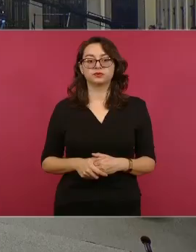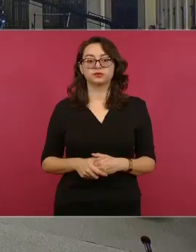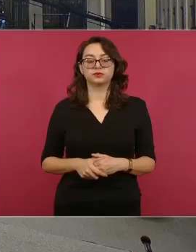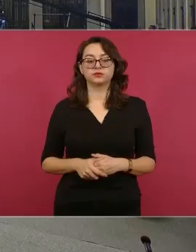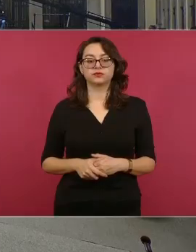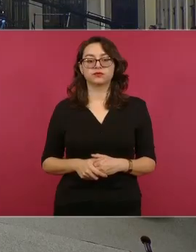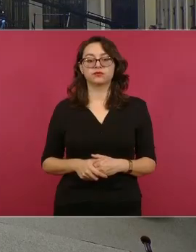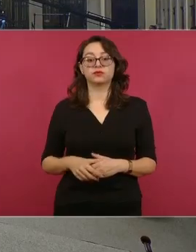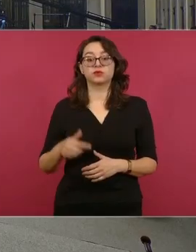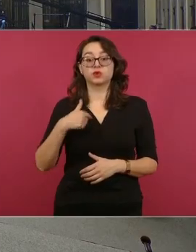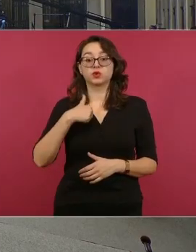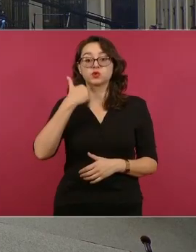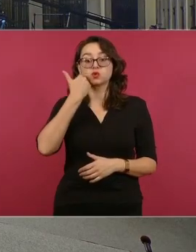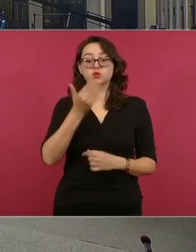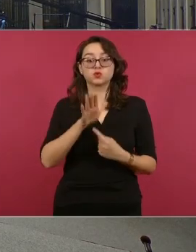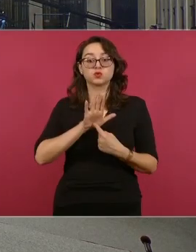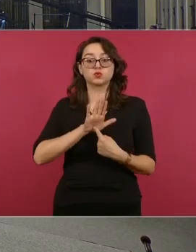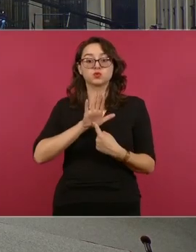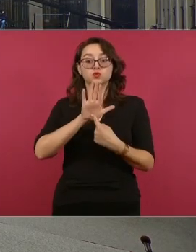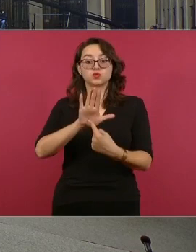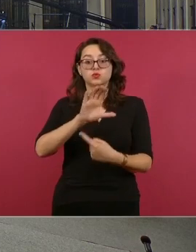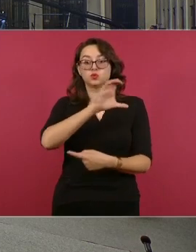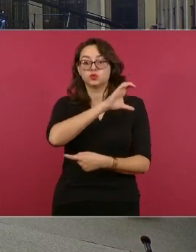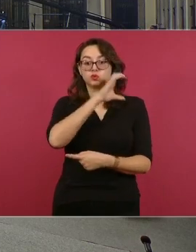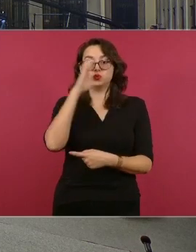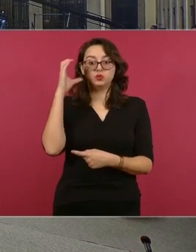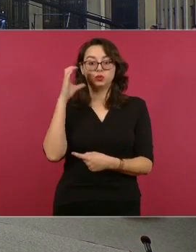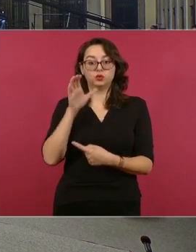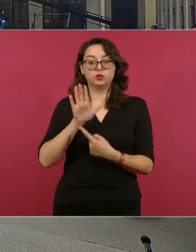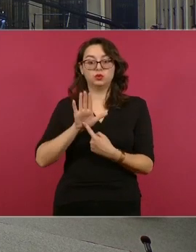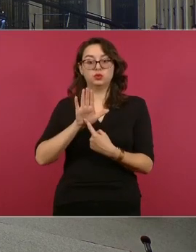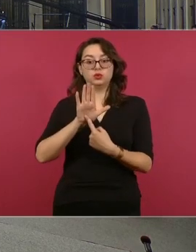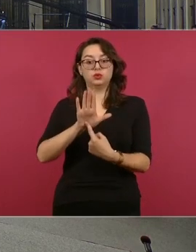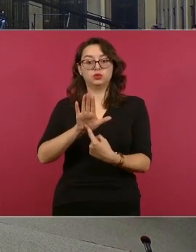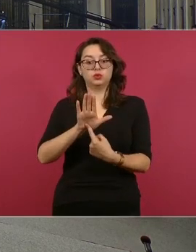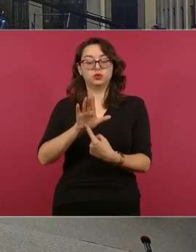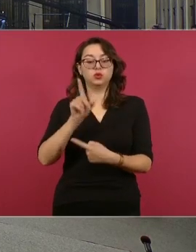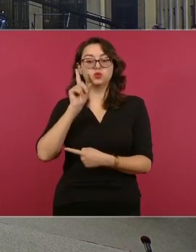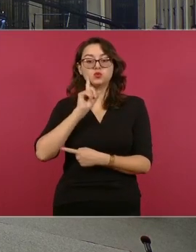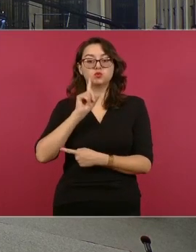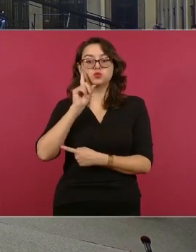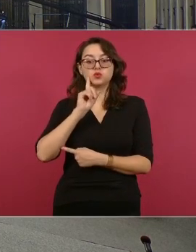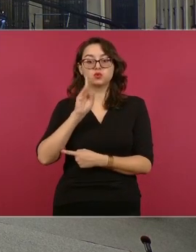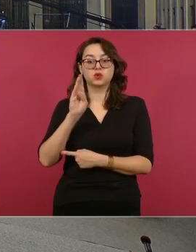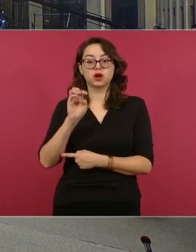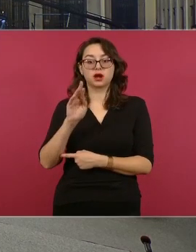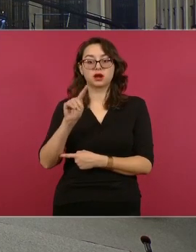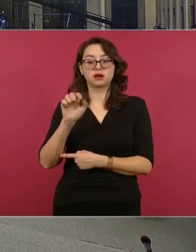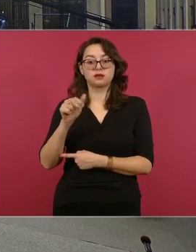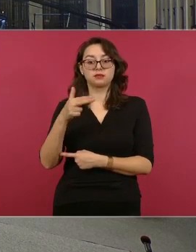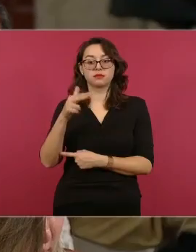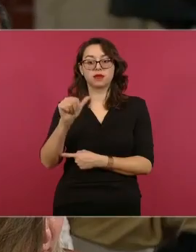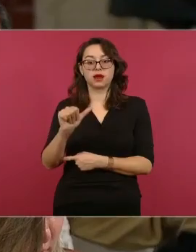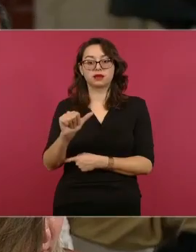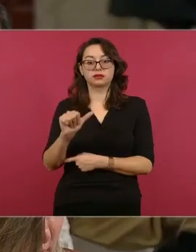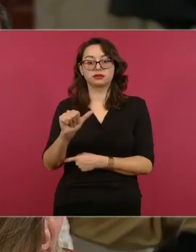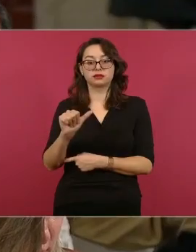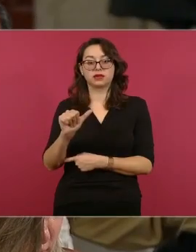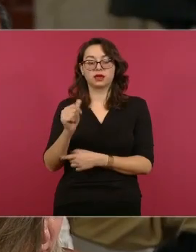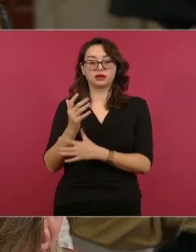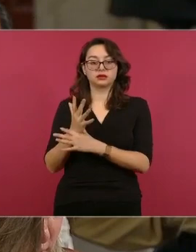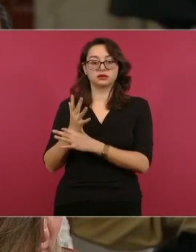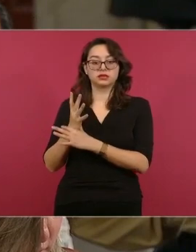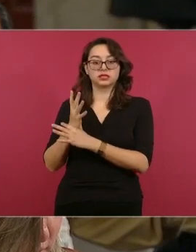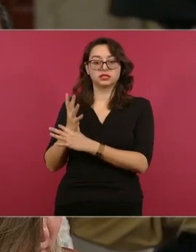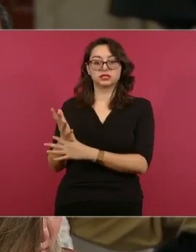la fotografía de la señora Berta cuando hizo esas declaraciones de que en Chiapas no se tiene la